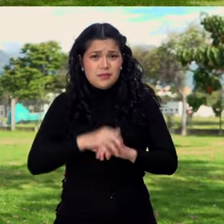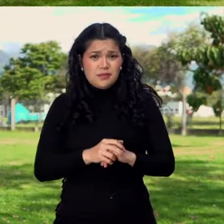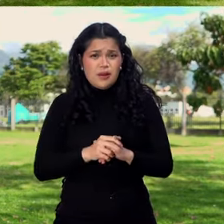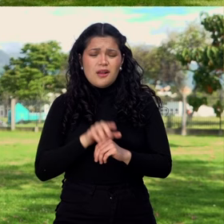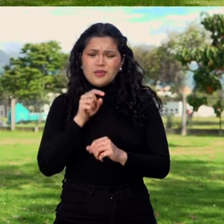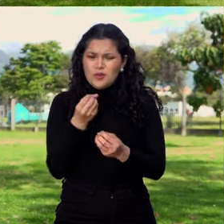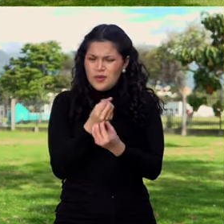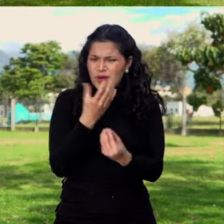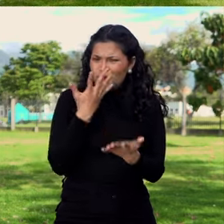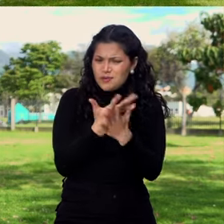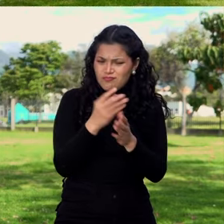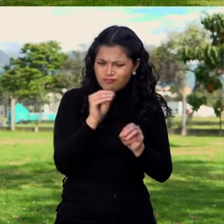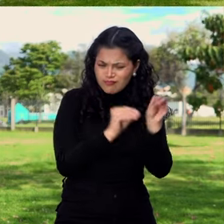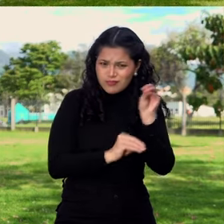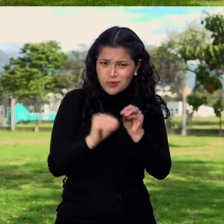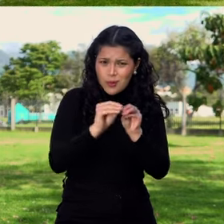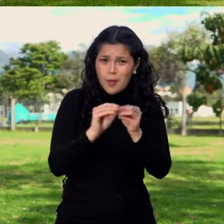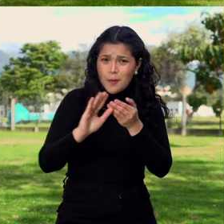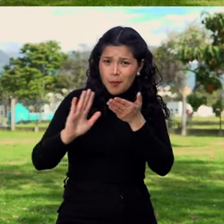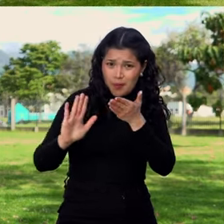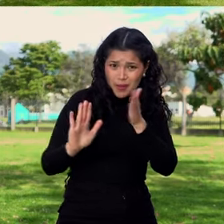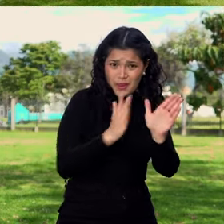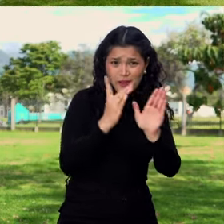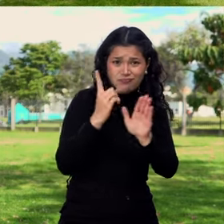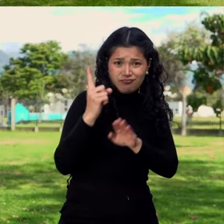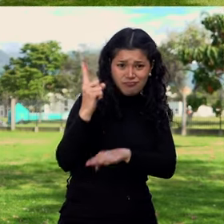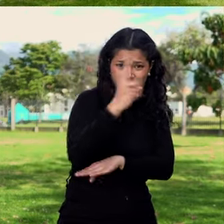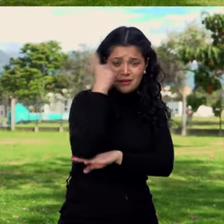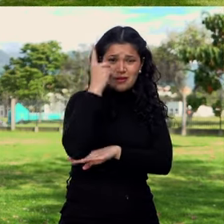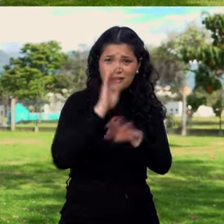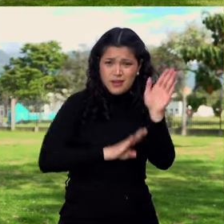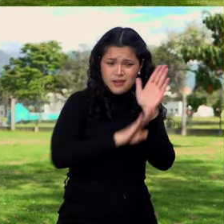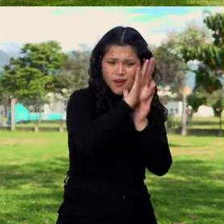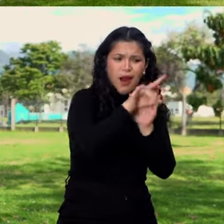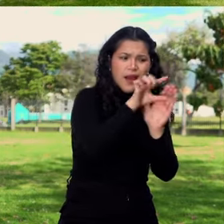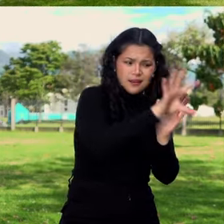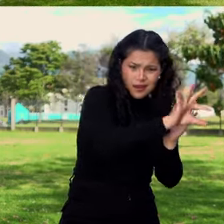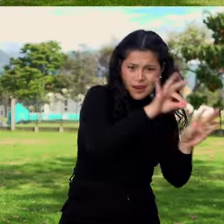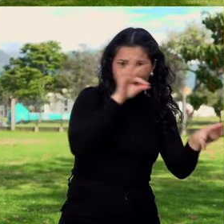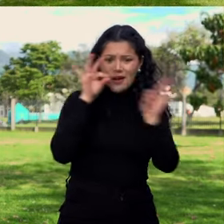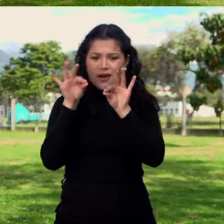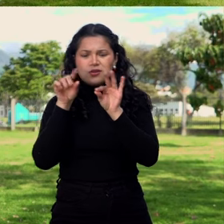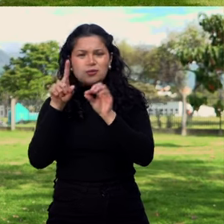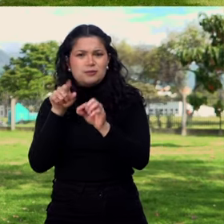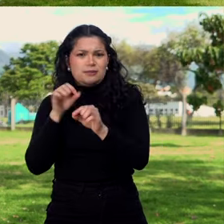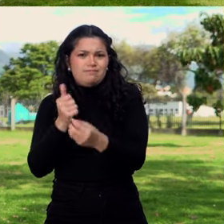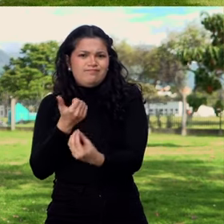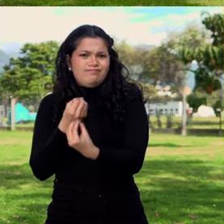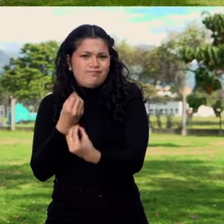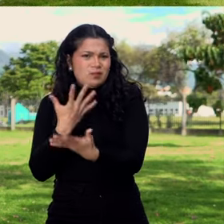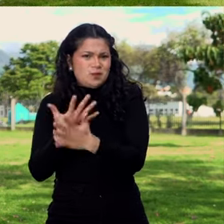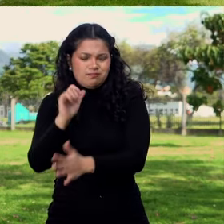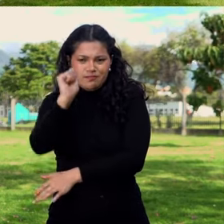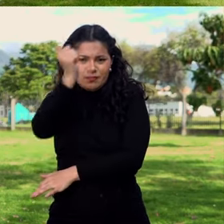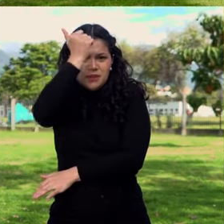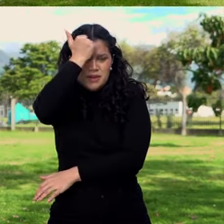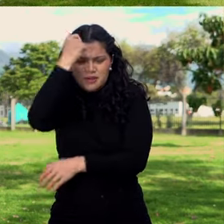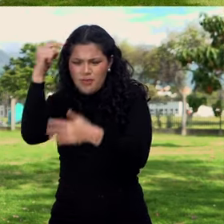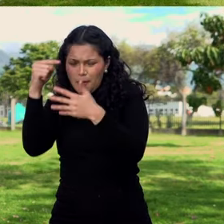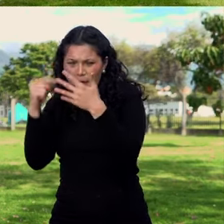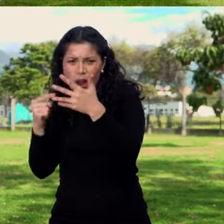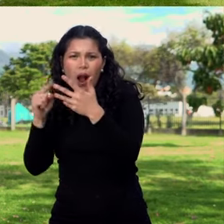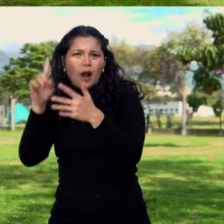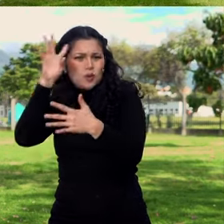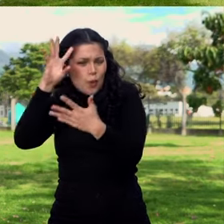estructuración del plan global de desarrollo ha sido tomado como elemento fundamental algunas de las